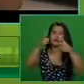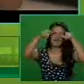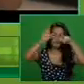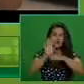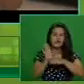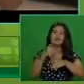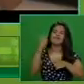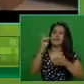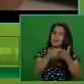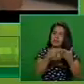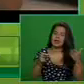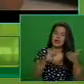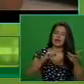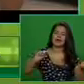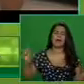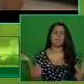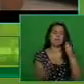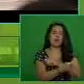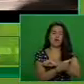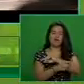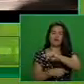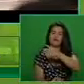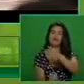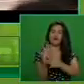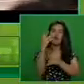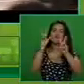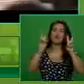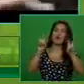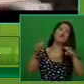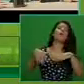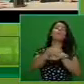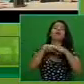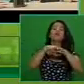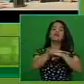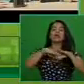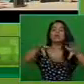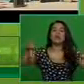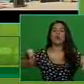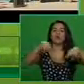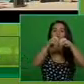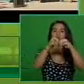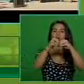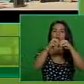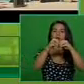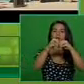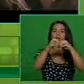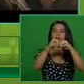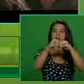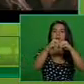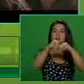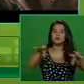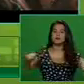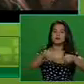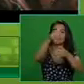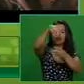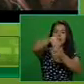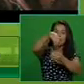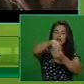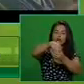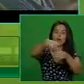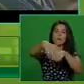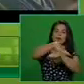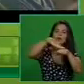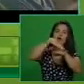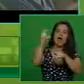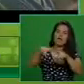dar paso a una especie de ministerio híbrido que en su seno